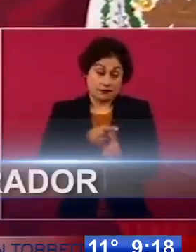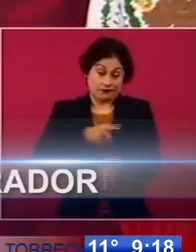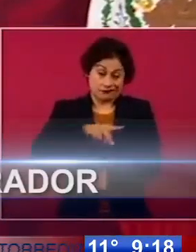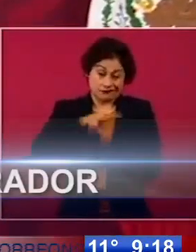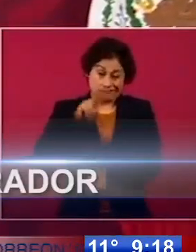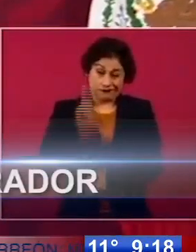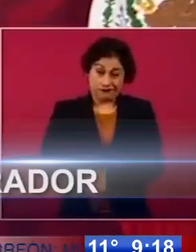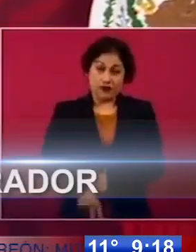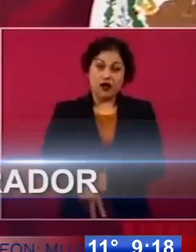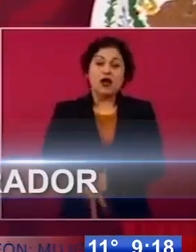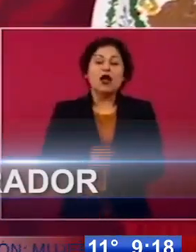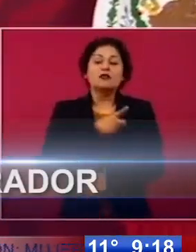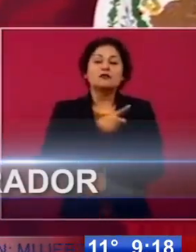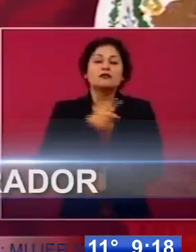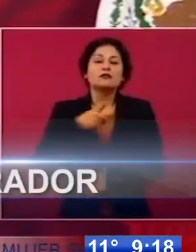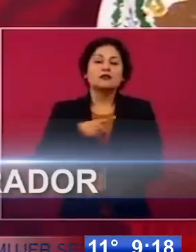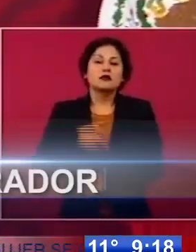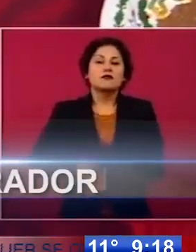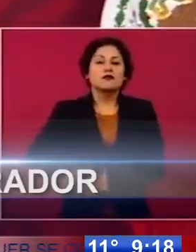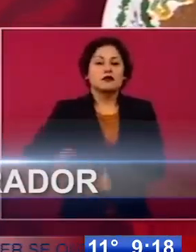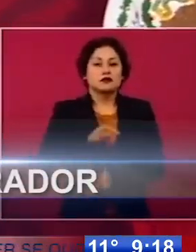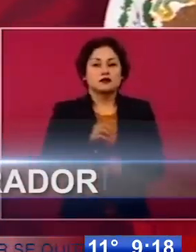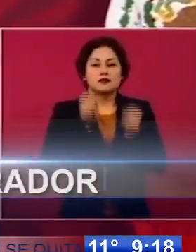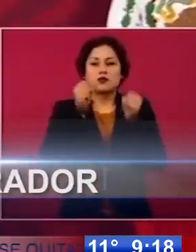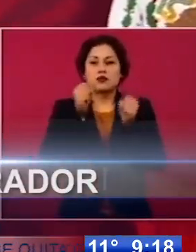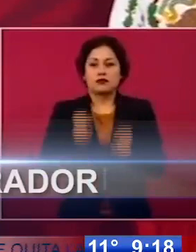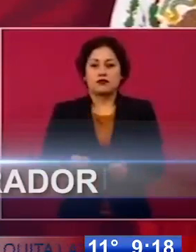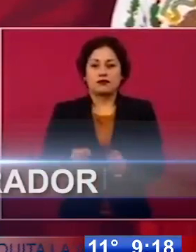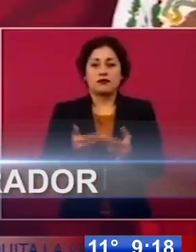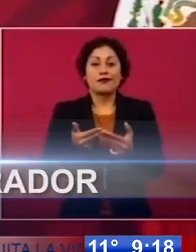molestado, afectado, dañado.